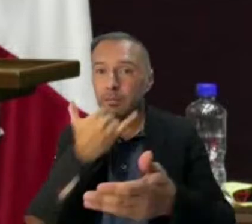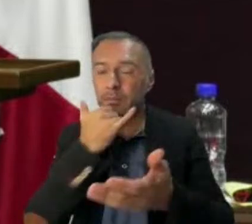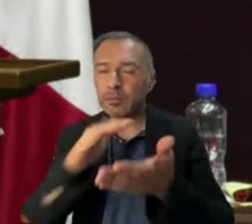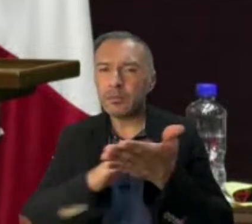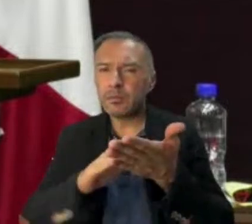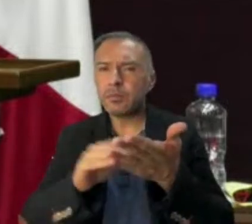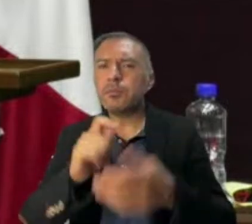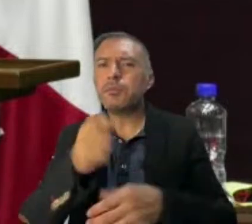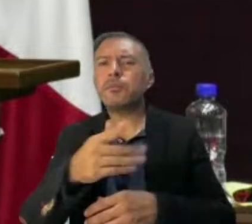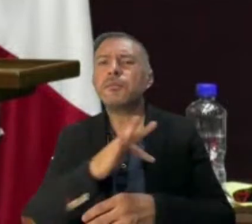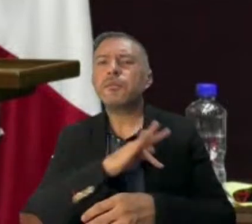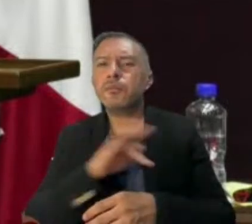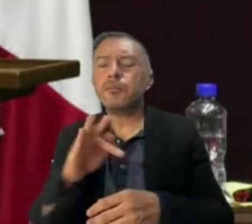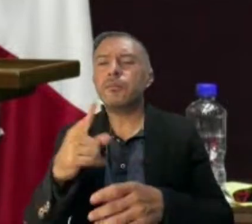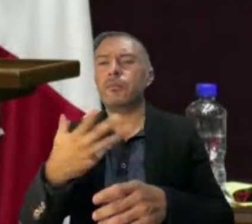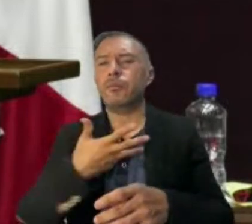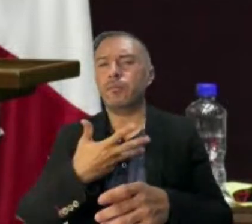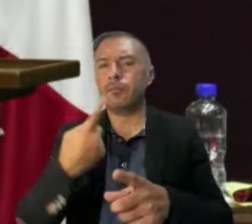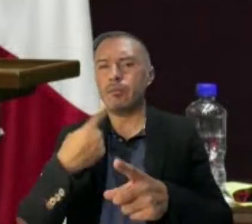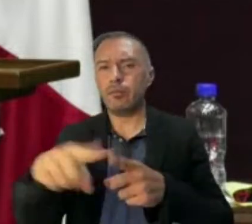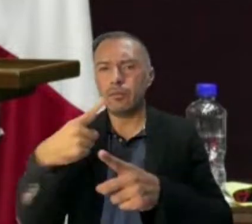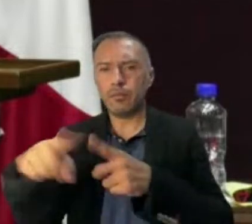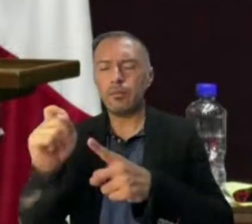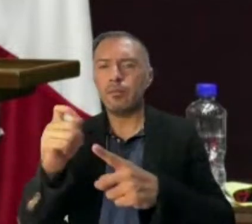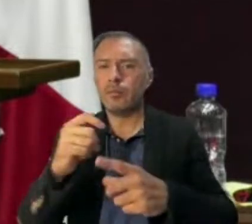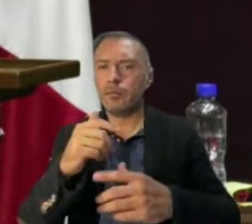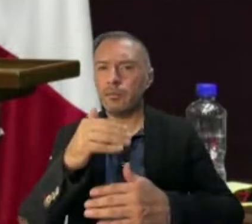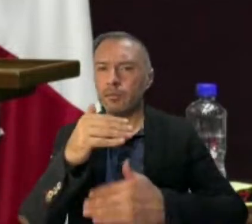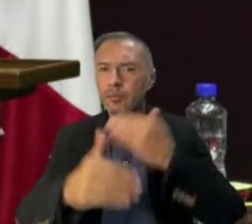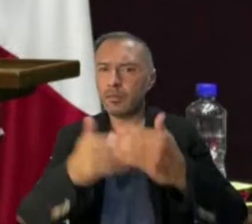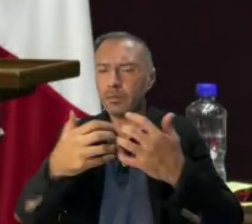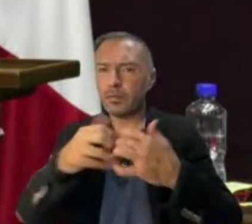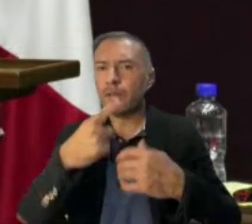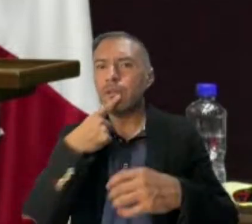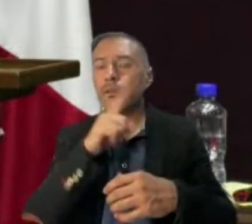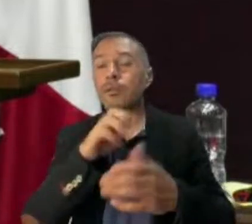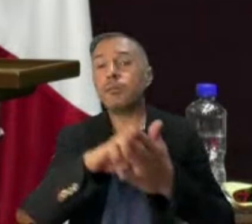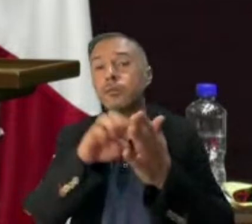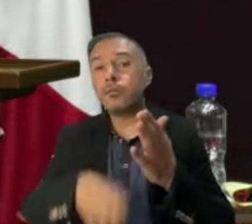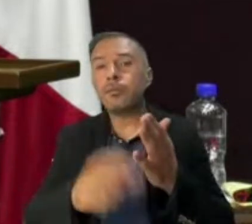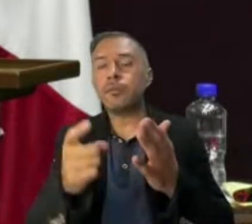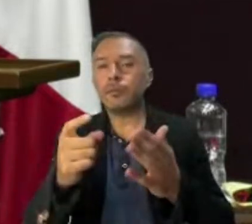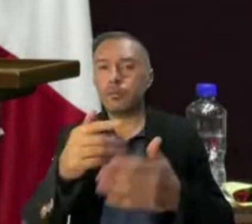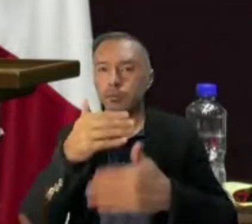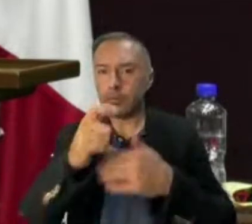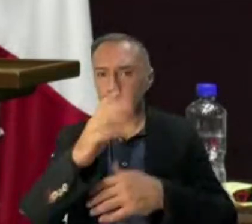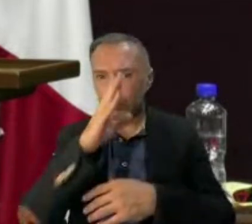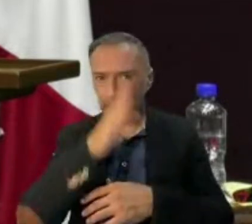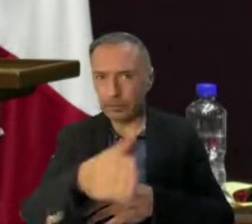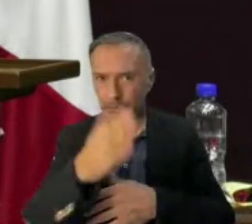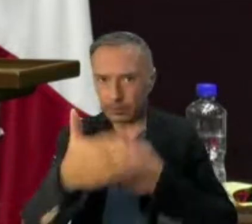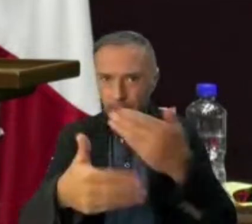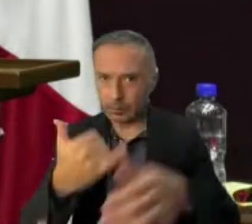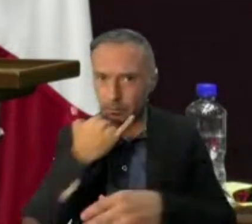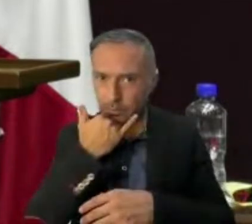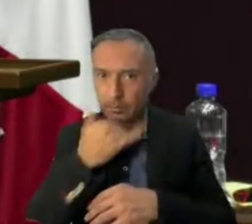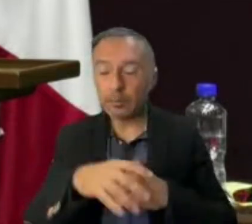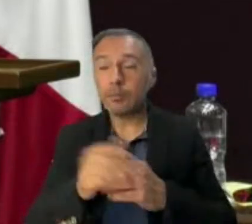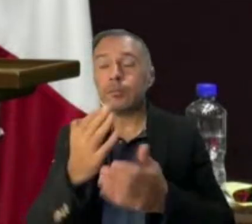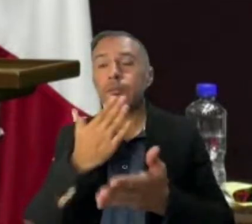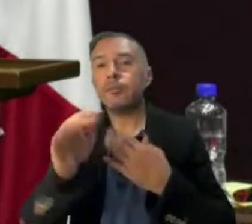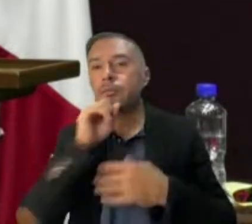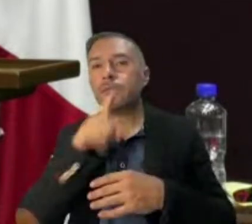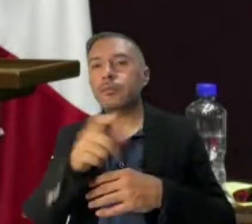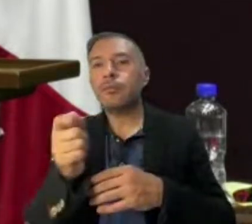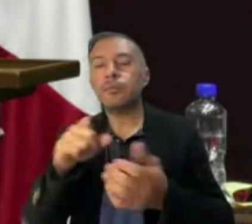llevarse a cabo a través de diversos mecanismos y procesos legales, como son la reparación directa, la reparación a través del